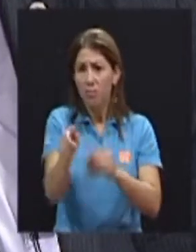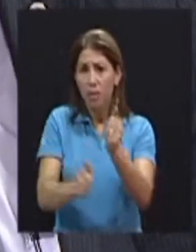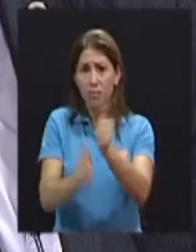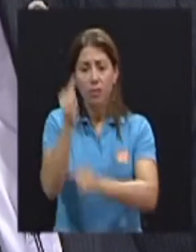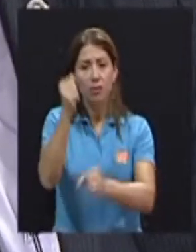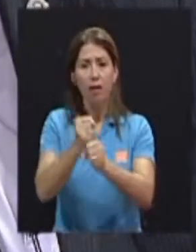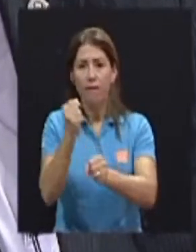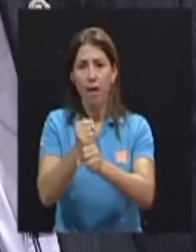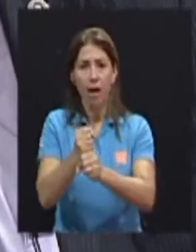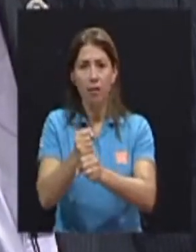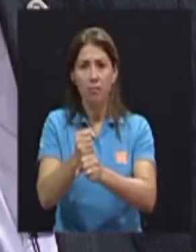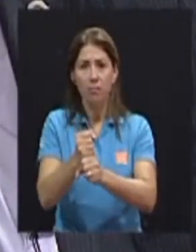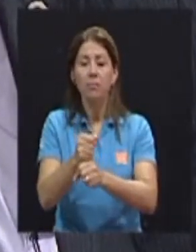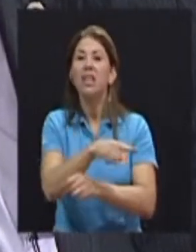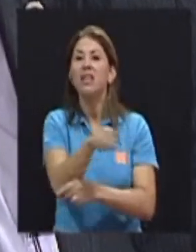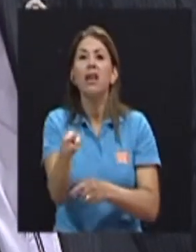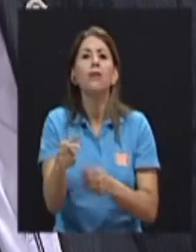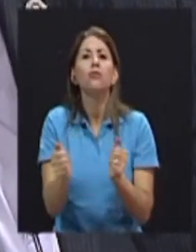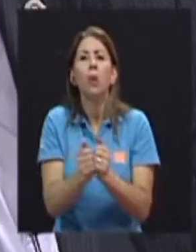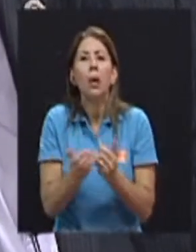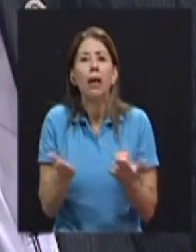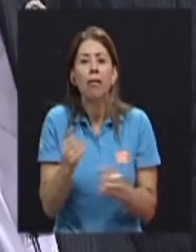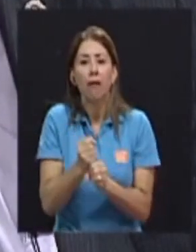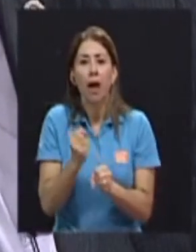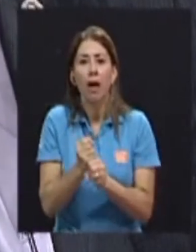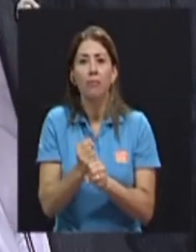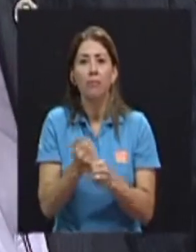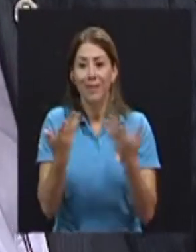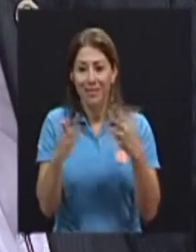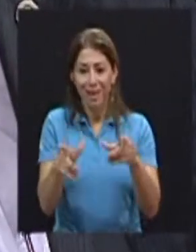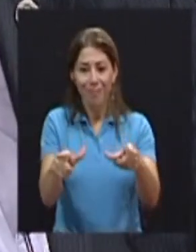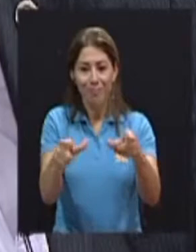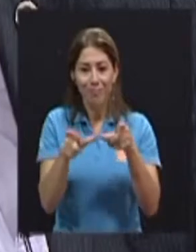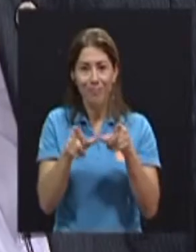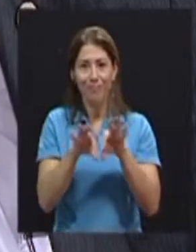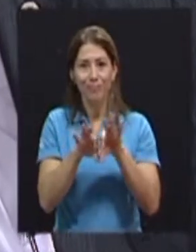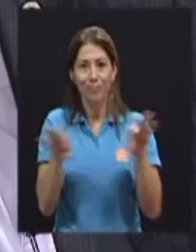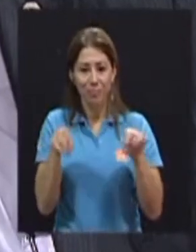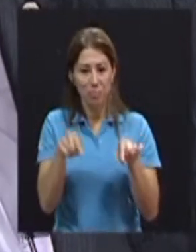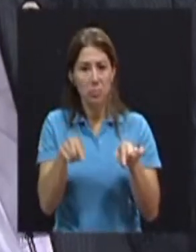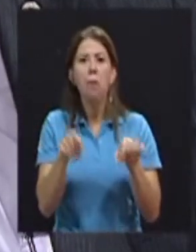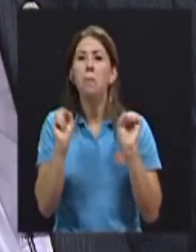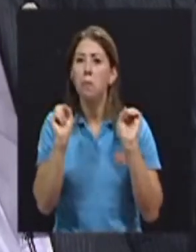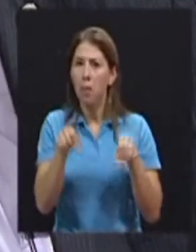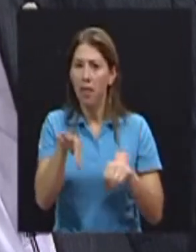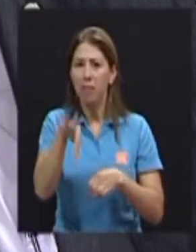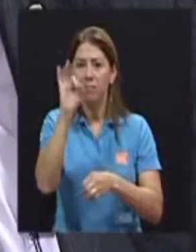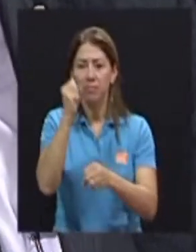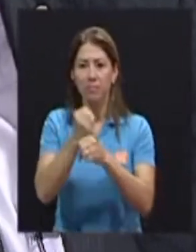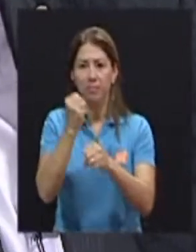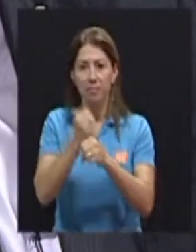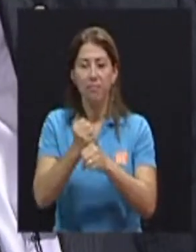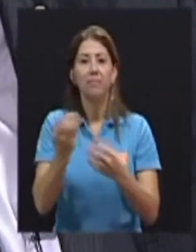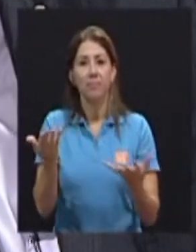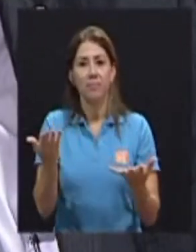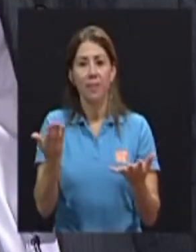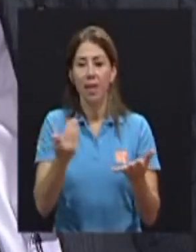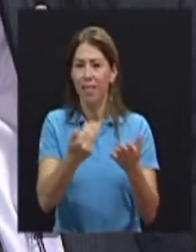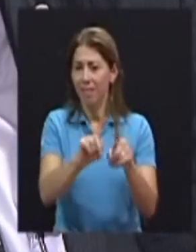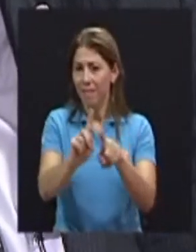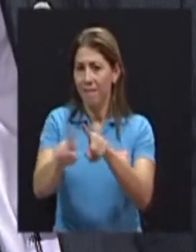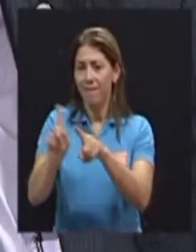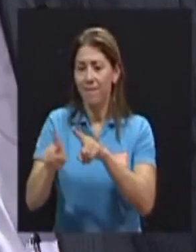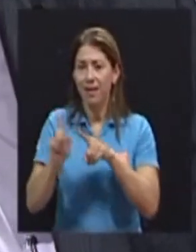con la obtención del diplomado, nuestros estudiantes ya pueden encontrar trabajo en los